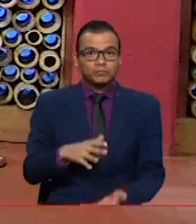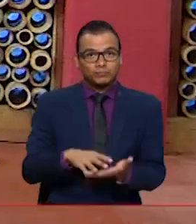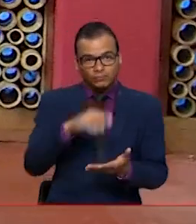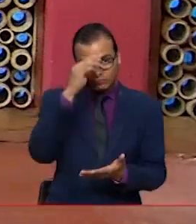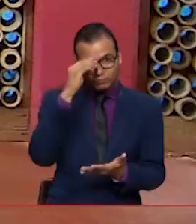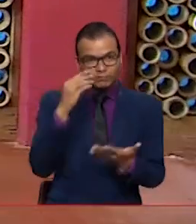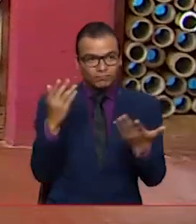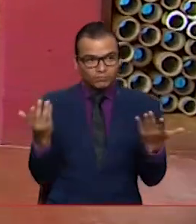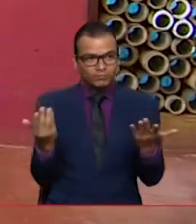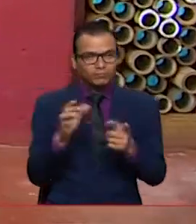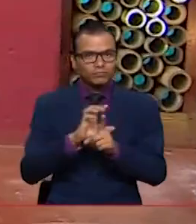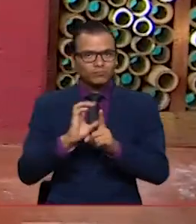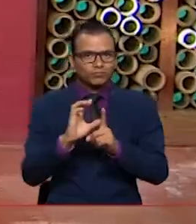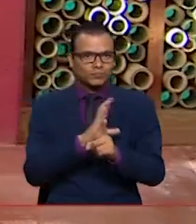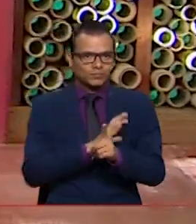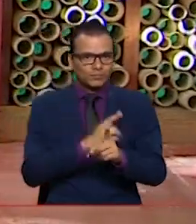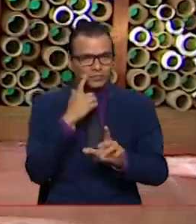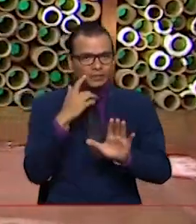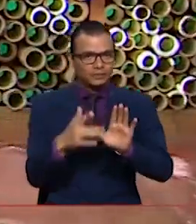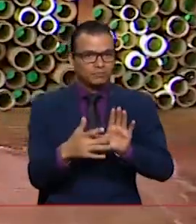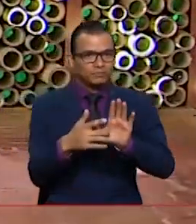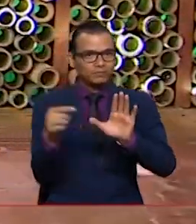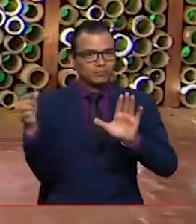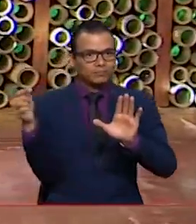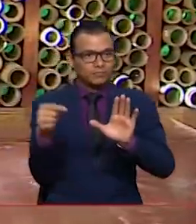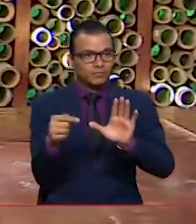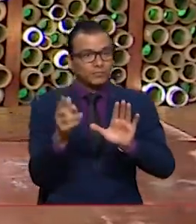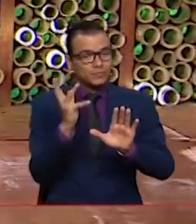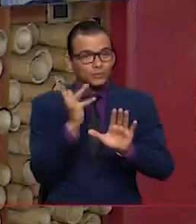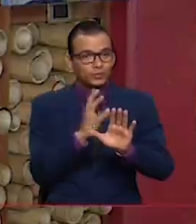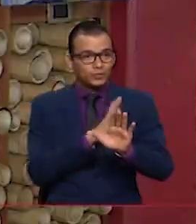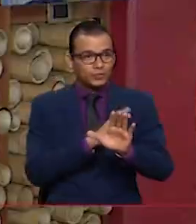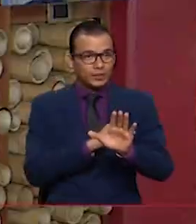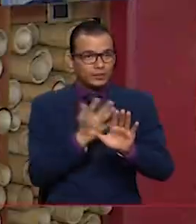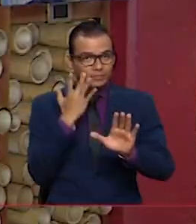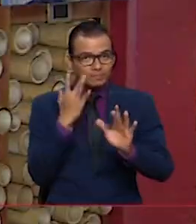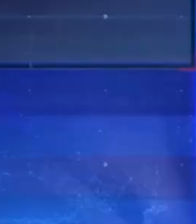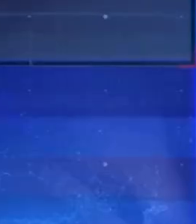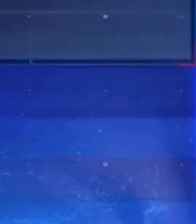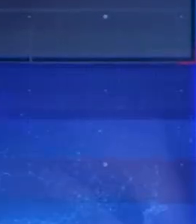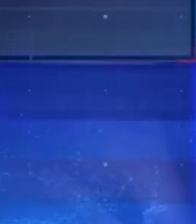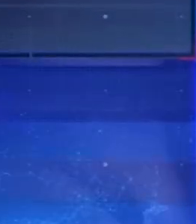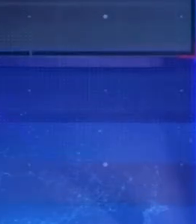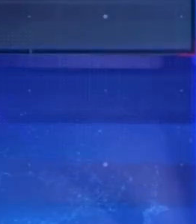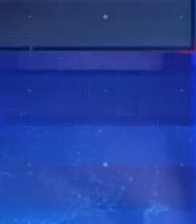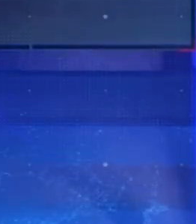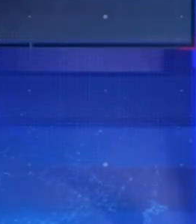cielo de otras formas y enamórese de lo mejor que tiene esta ciudad para ofrecer al mundo.